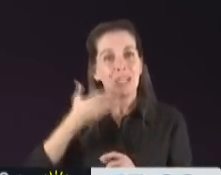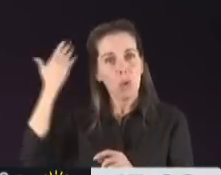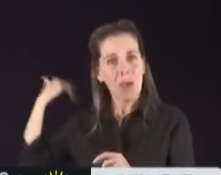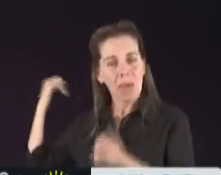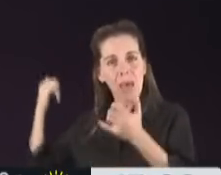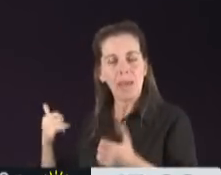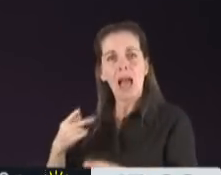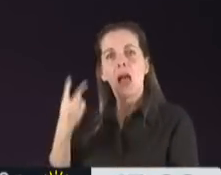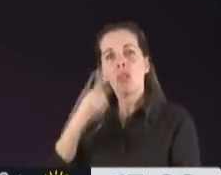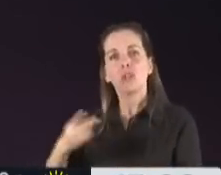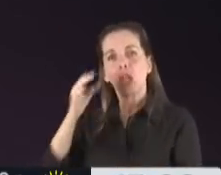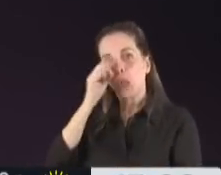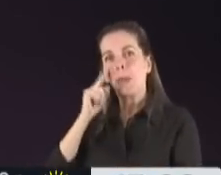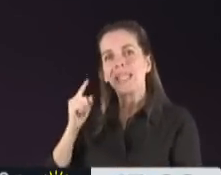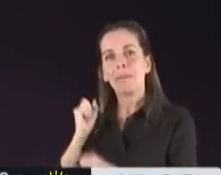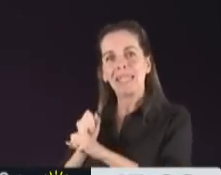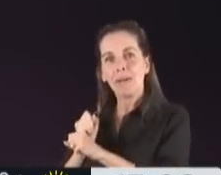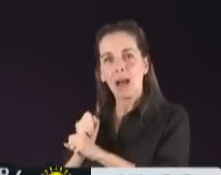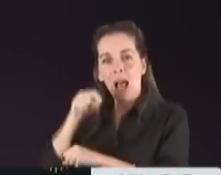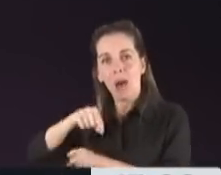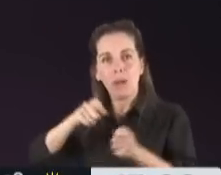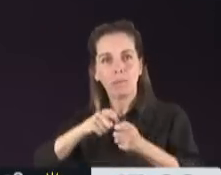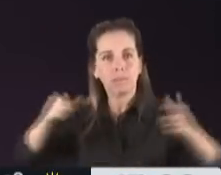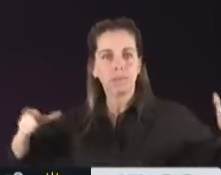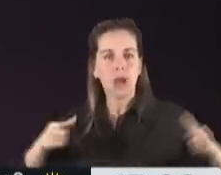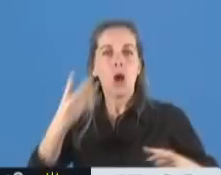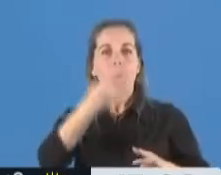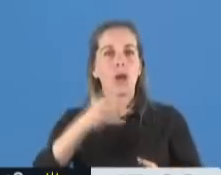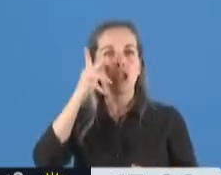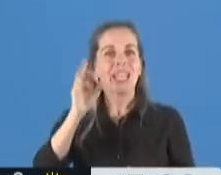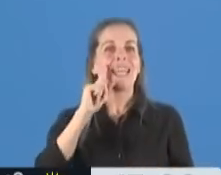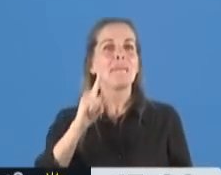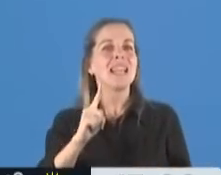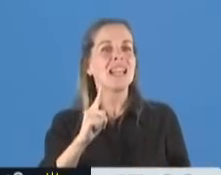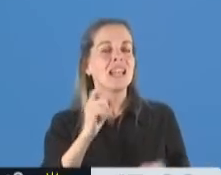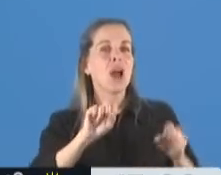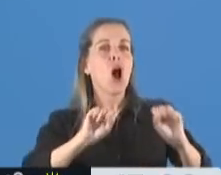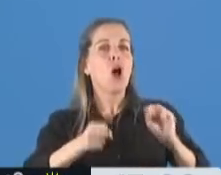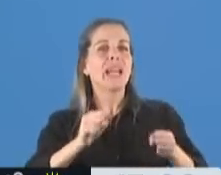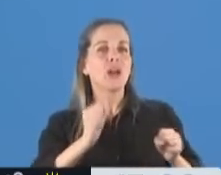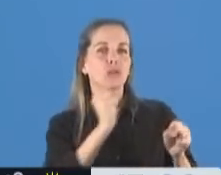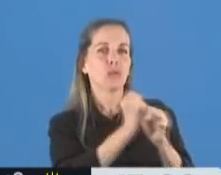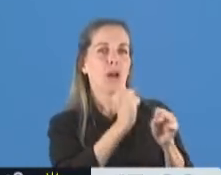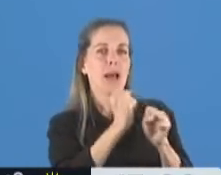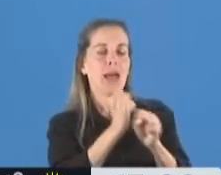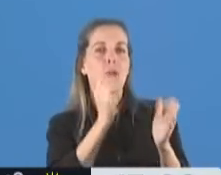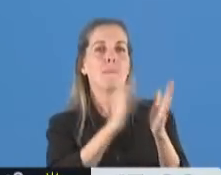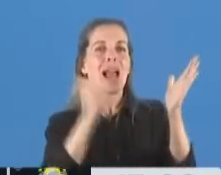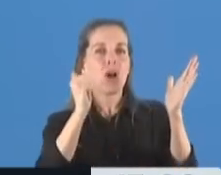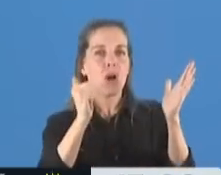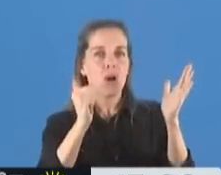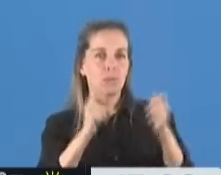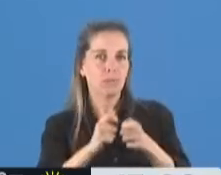trabajadores. Hoy hay 480.000 trabajadores registrados en la actividad de la